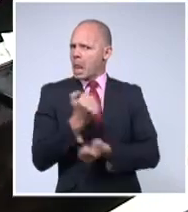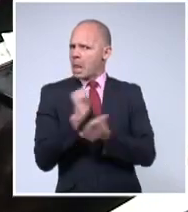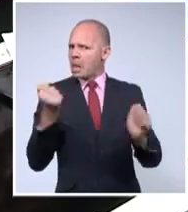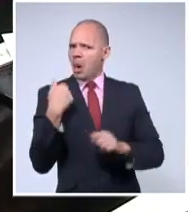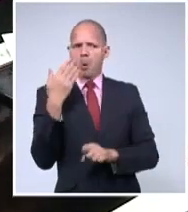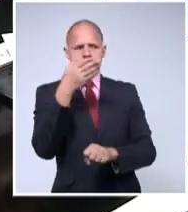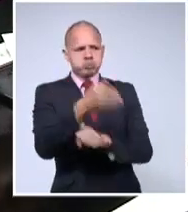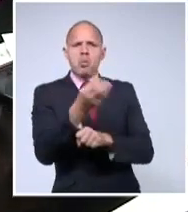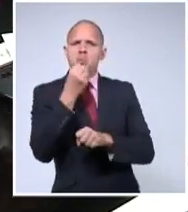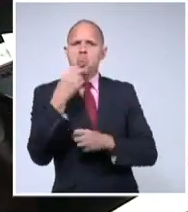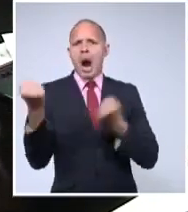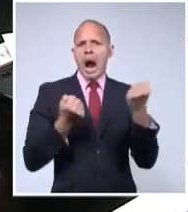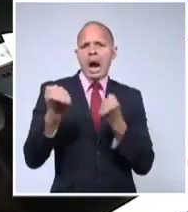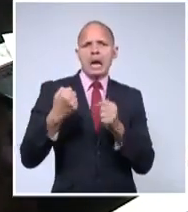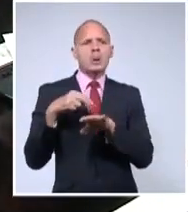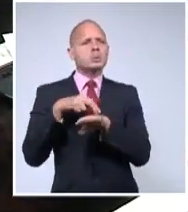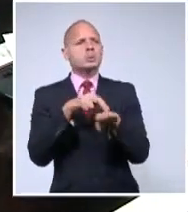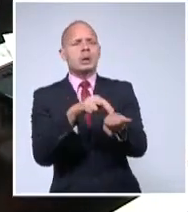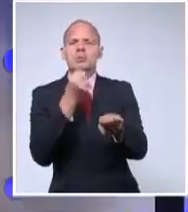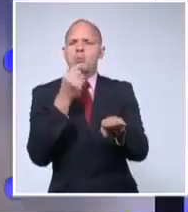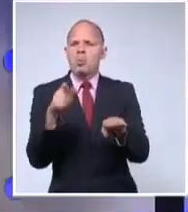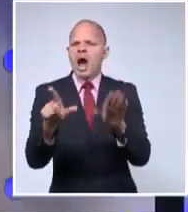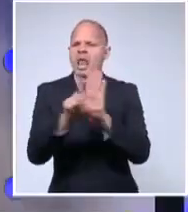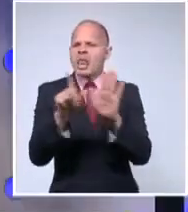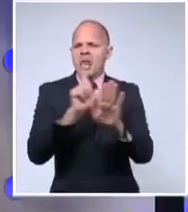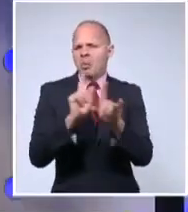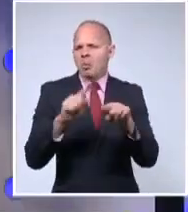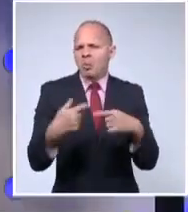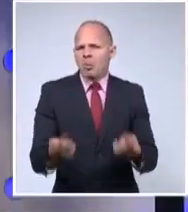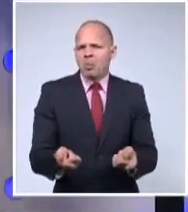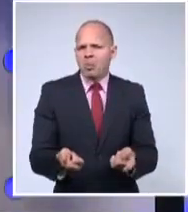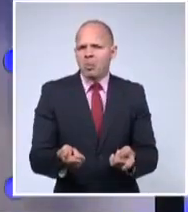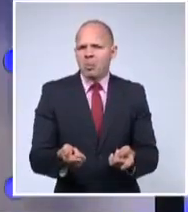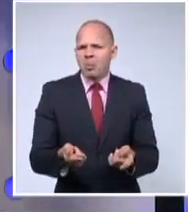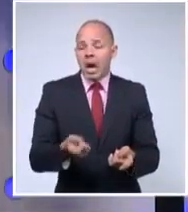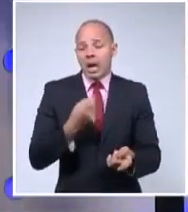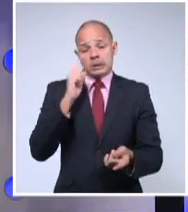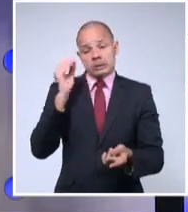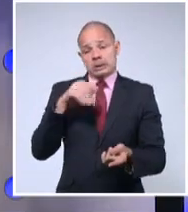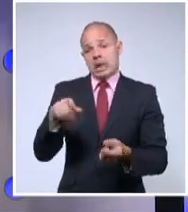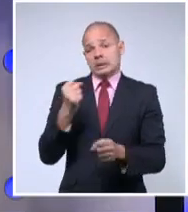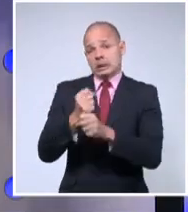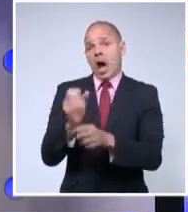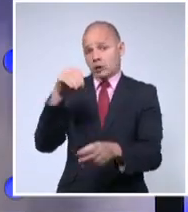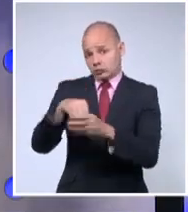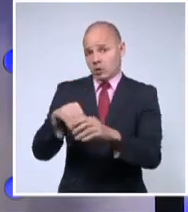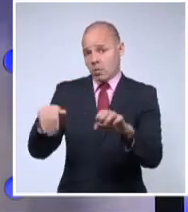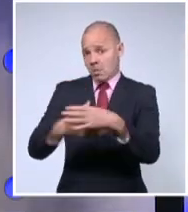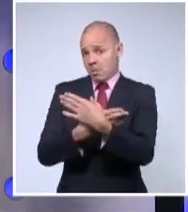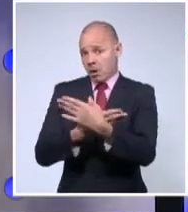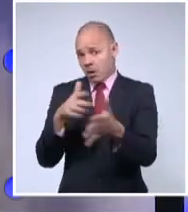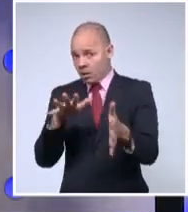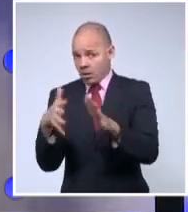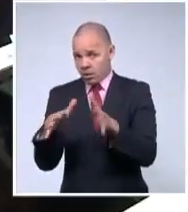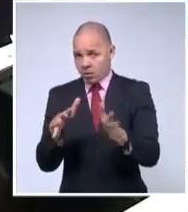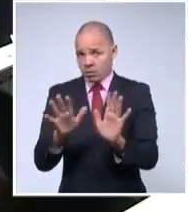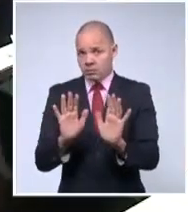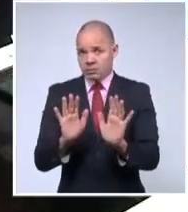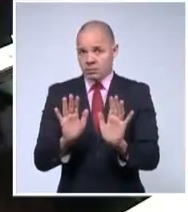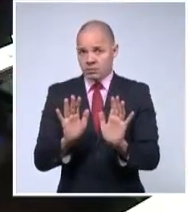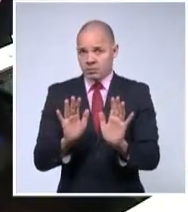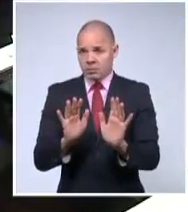vimos, presentarse en la esquina, ¿ilegal por qué? ¿Por qué un encargado de negocios de un país, prácticamente un embajador, tiene como ese rango, por